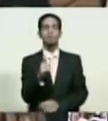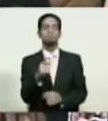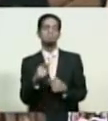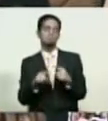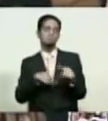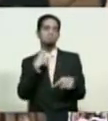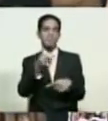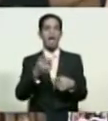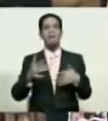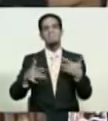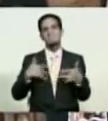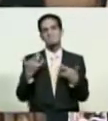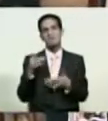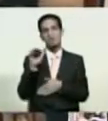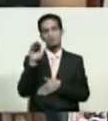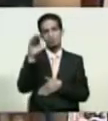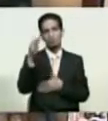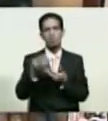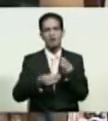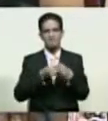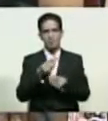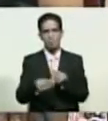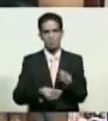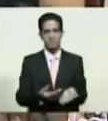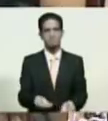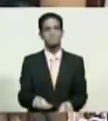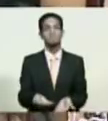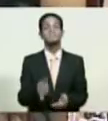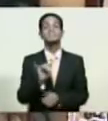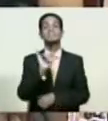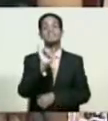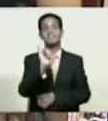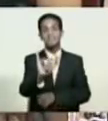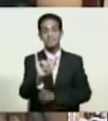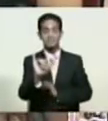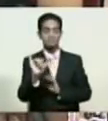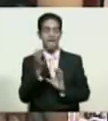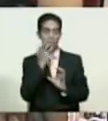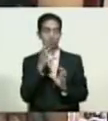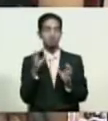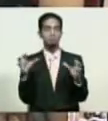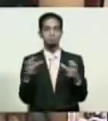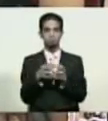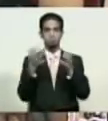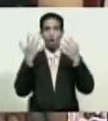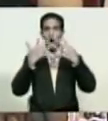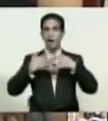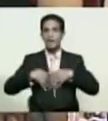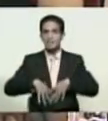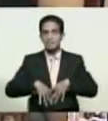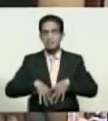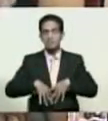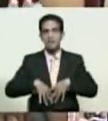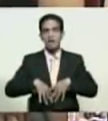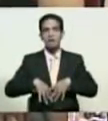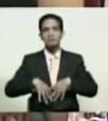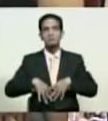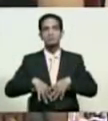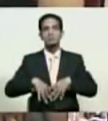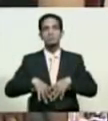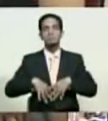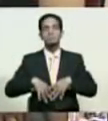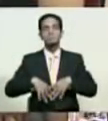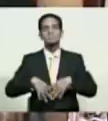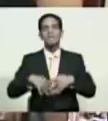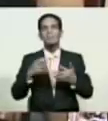tendrá el movimiento Somos Venezuela. Y con una estructura organizativa, una estructura hacia lo